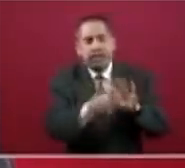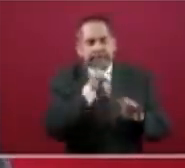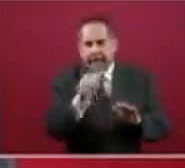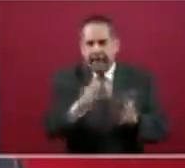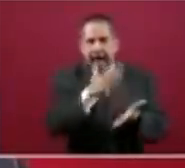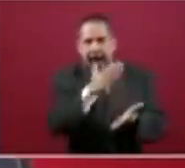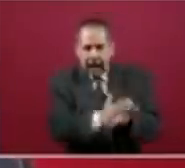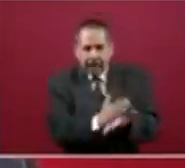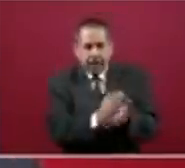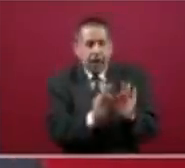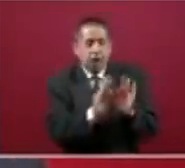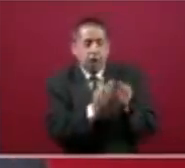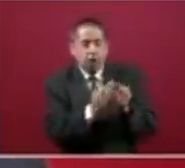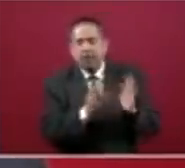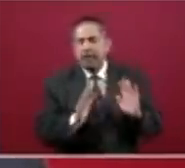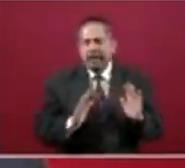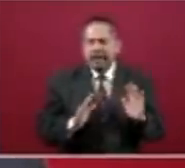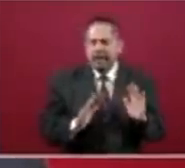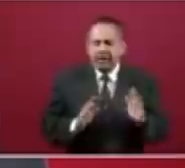Porque tenían